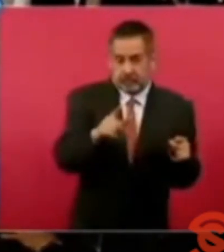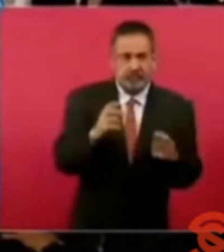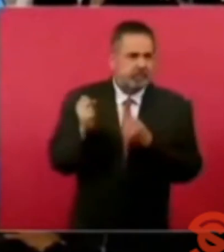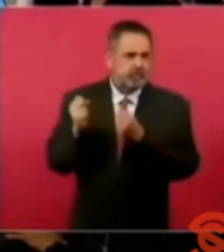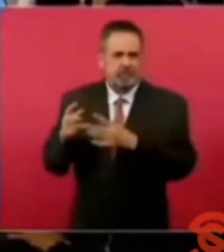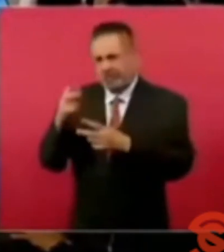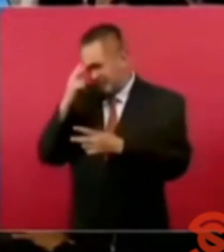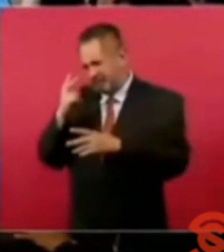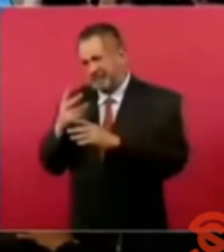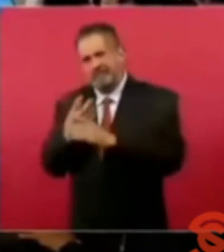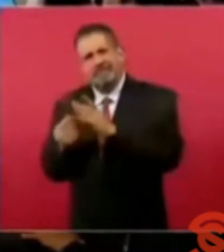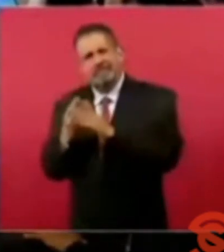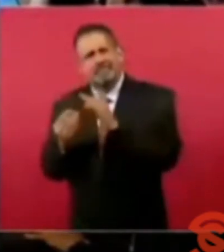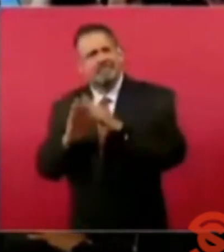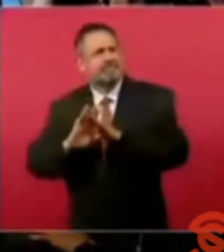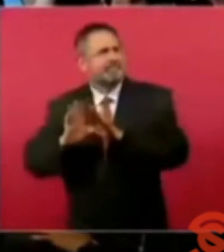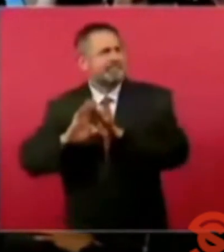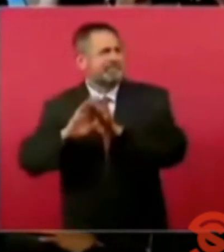mucho, mucho,